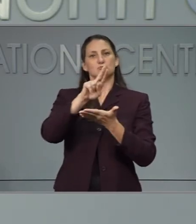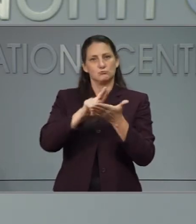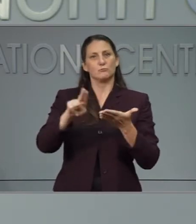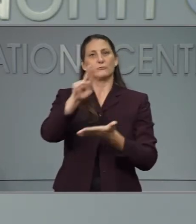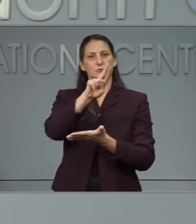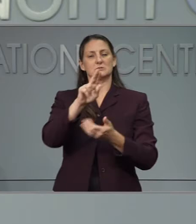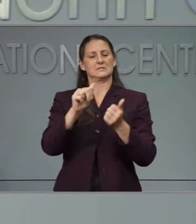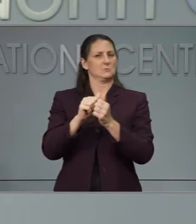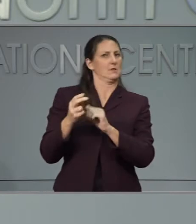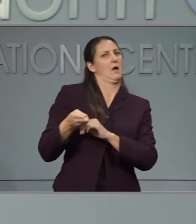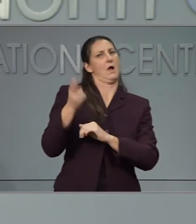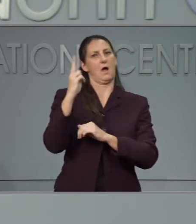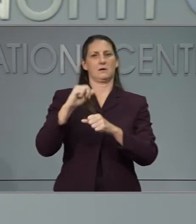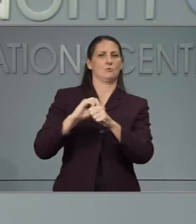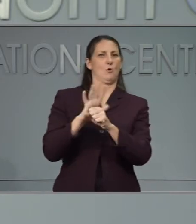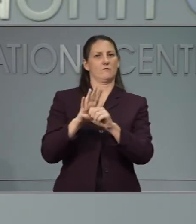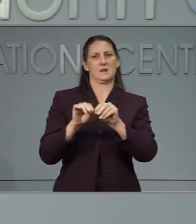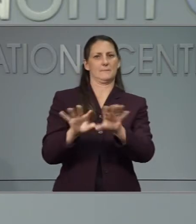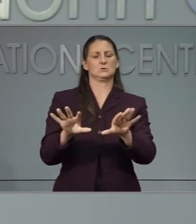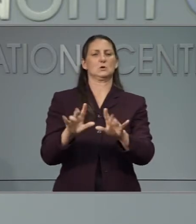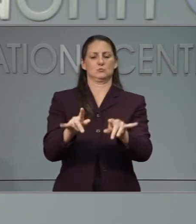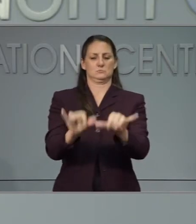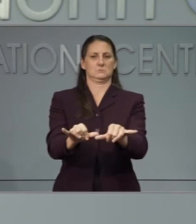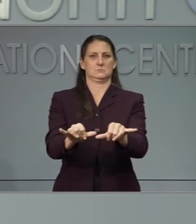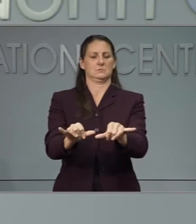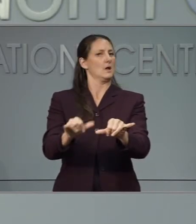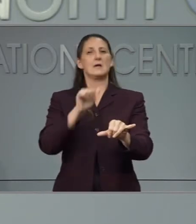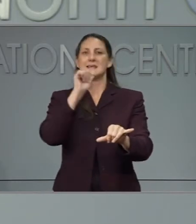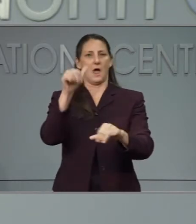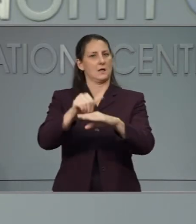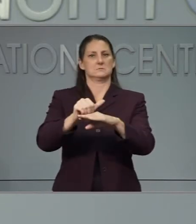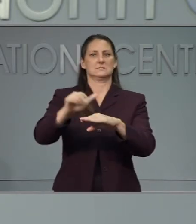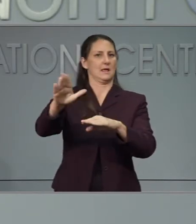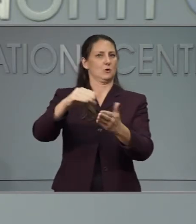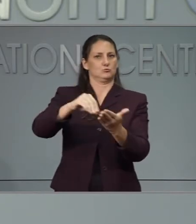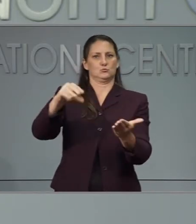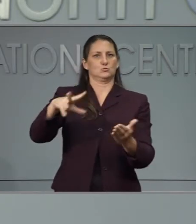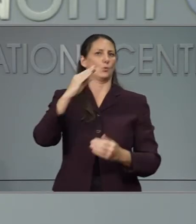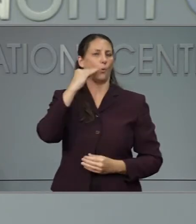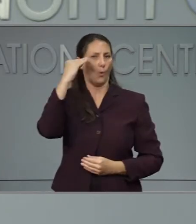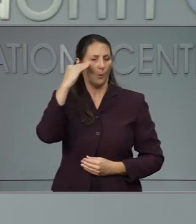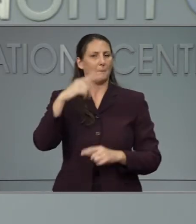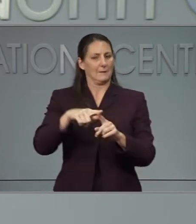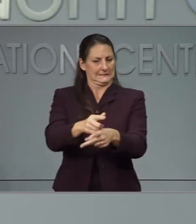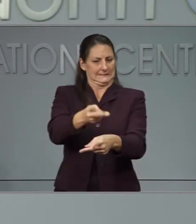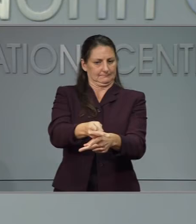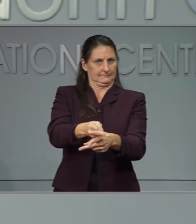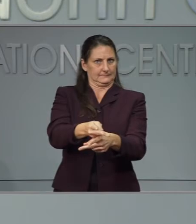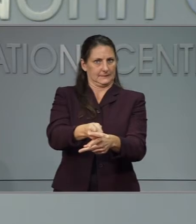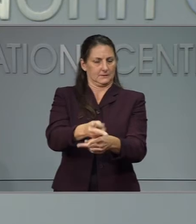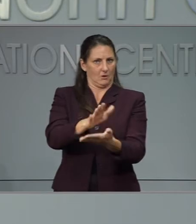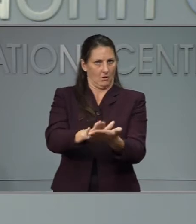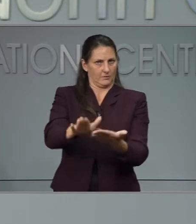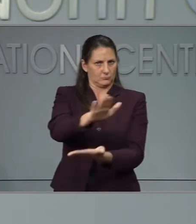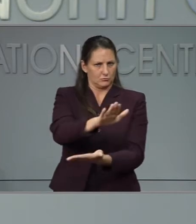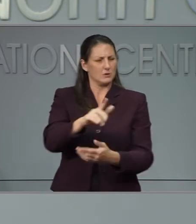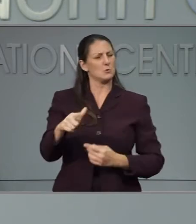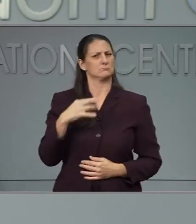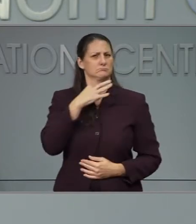que mantuvieran los colegios cerrados para evitar otros brotes. ¿Hay alguna razón aquí? ¿Ha